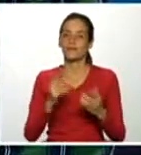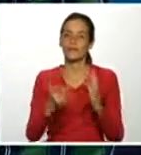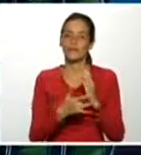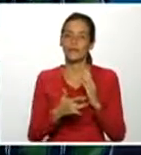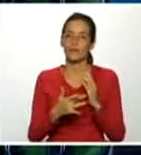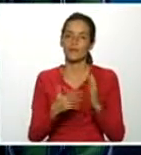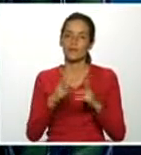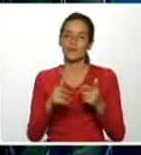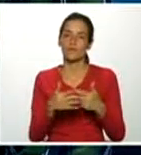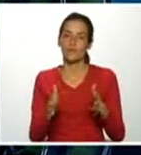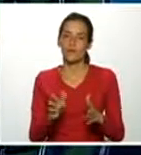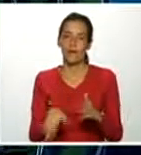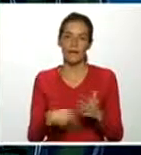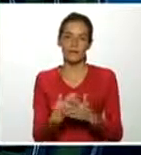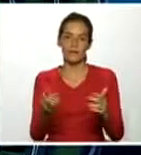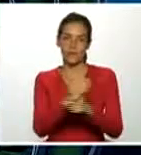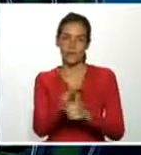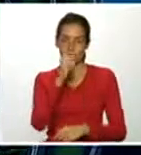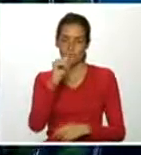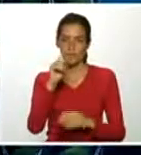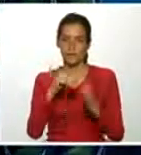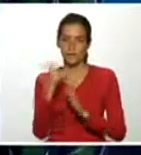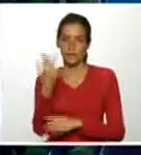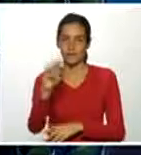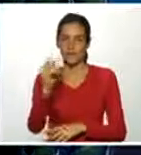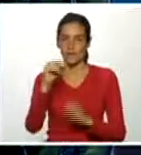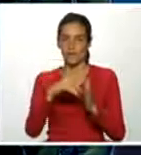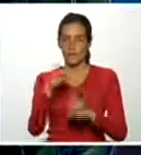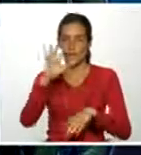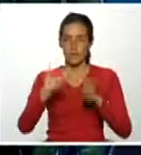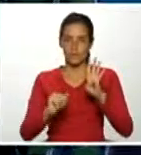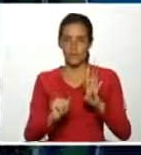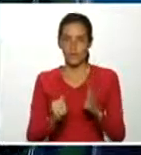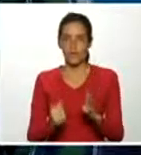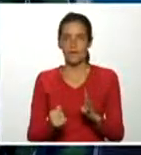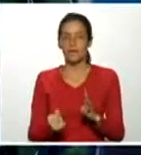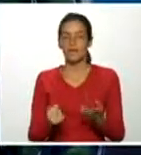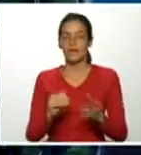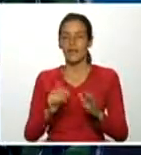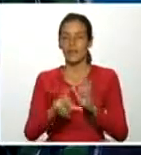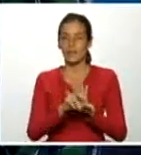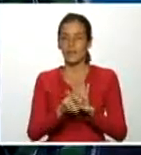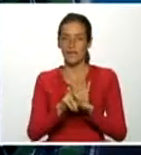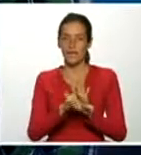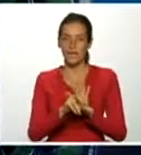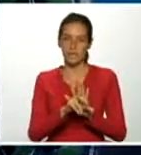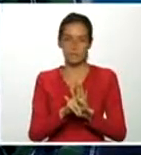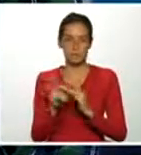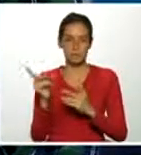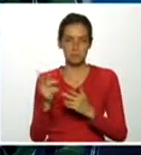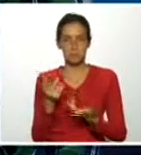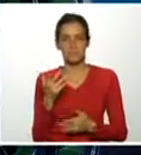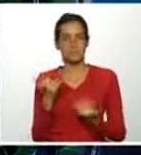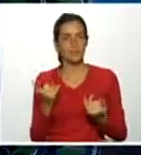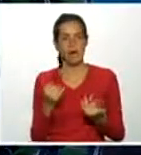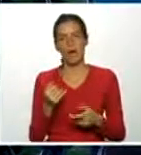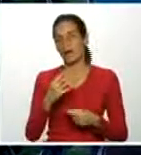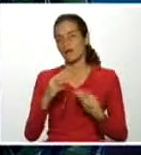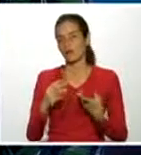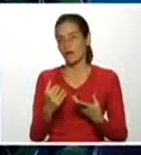administración pública, hasta que alcanzamos en el año 2013-2014 este instrumento, que es la ley de infogobierno, que le da ya